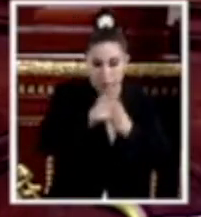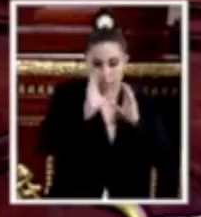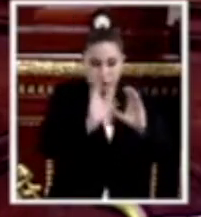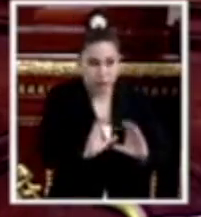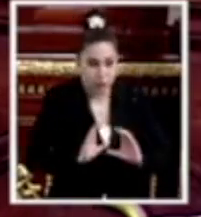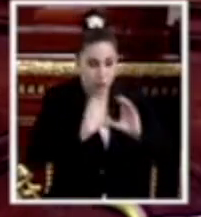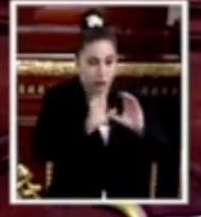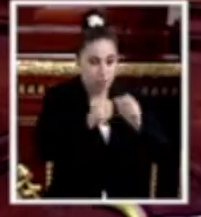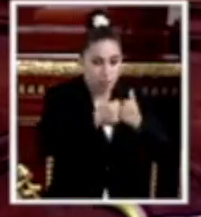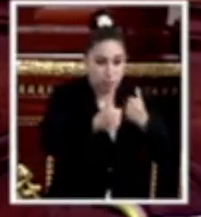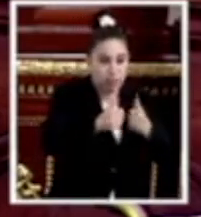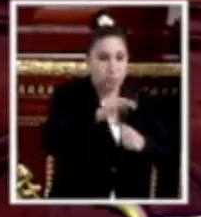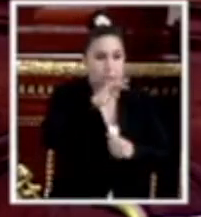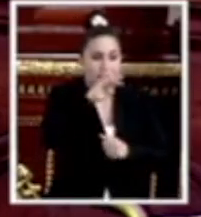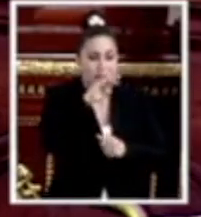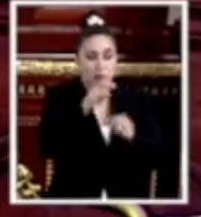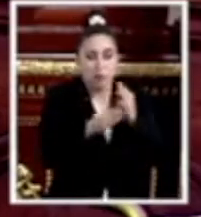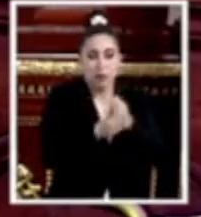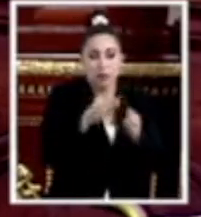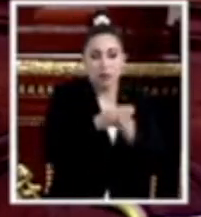Integral de Residuos Sólidos,